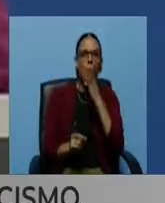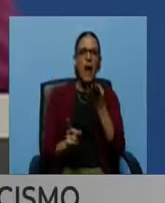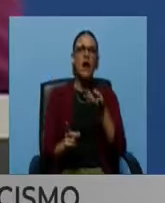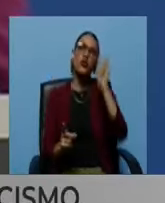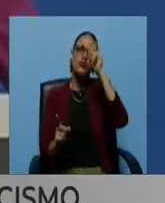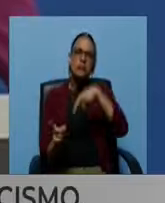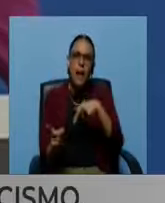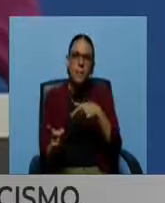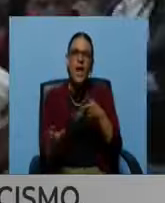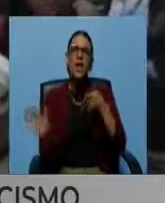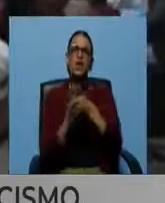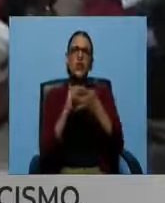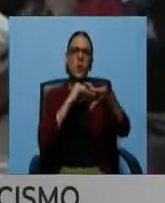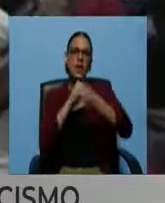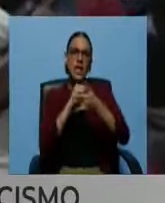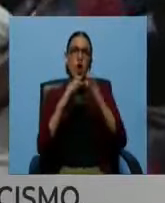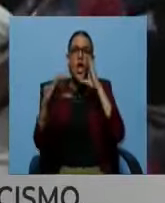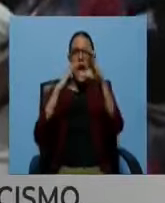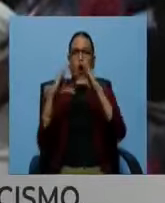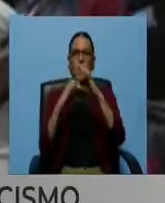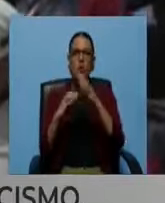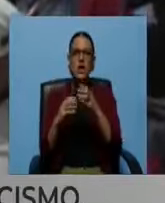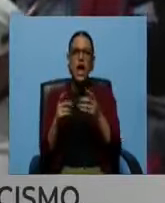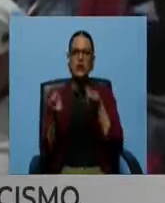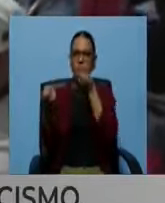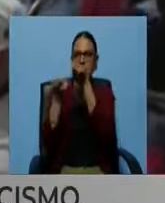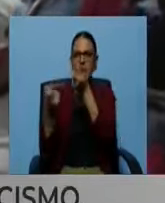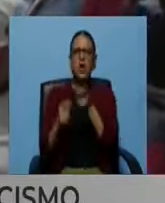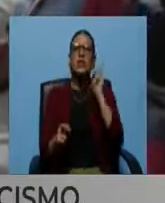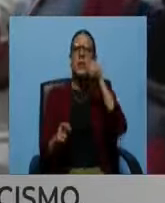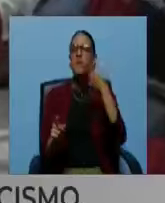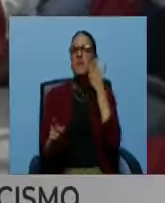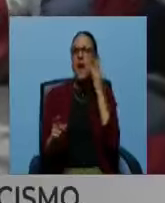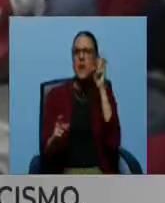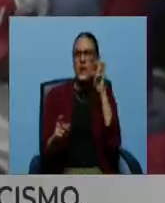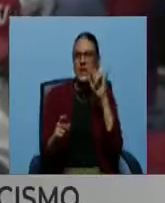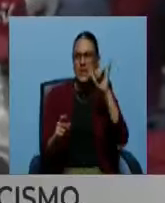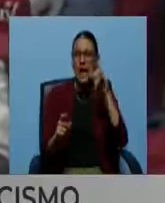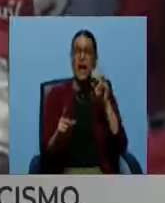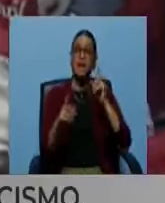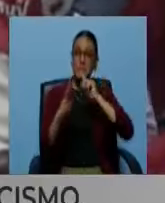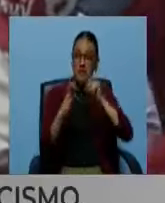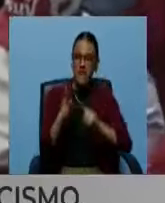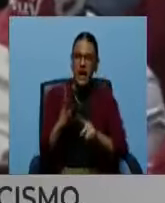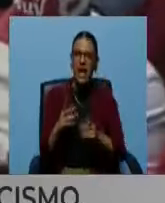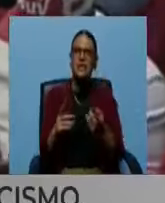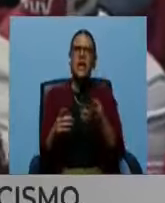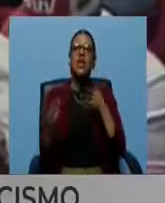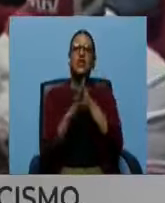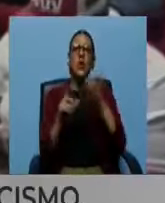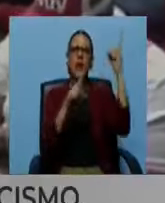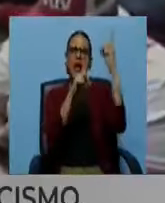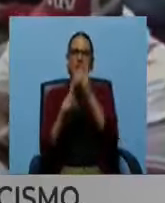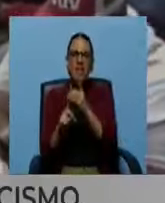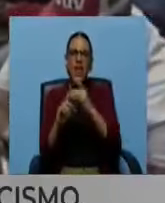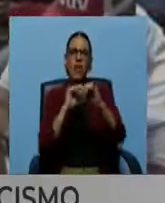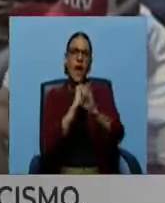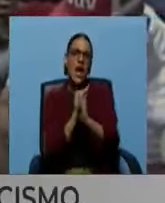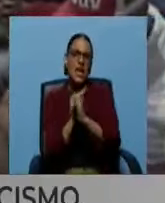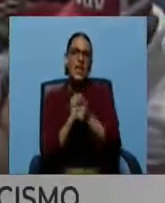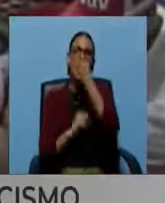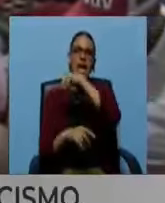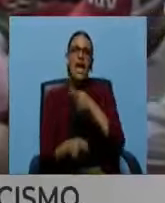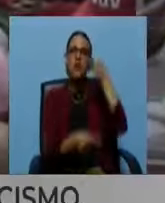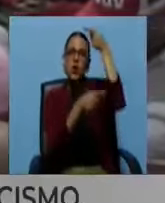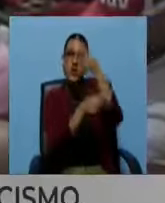las tecnologías de la comunicación, de las redes sociales, de la dictadura digital que han impuesto en